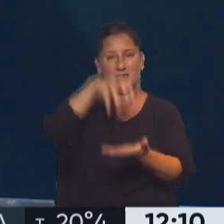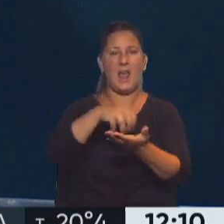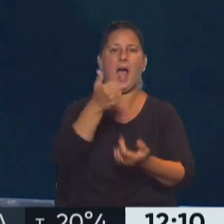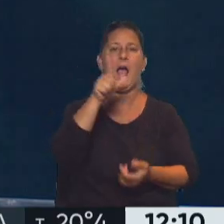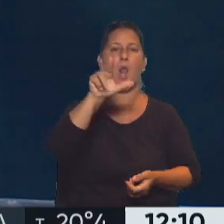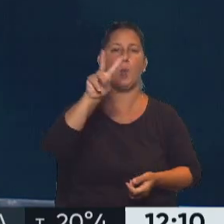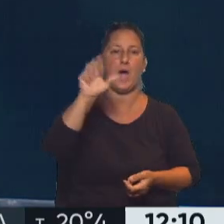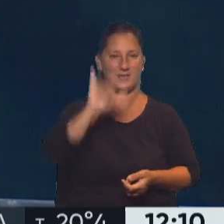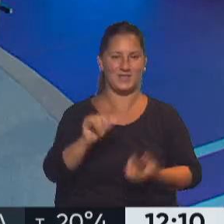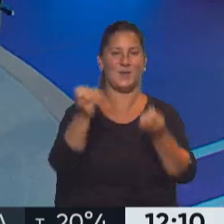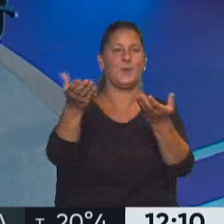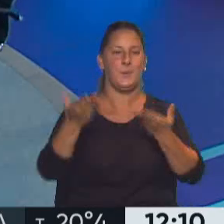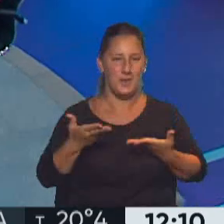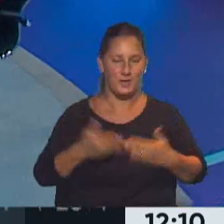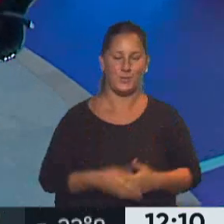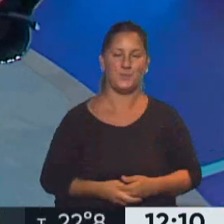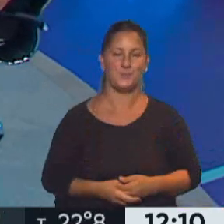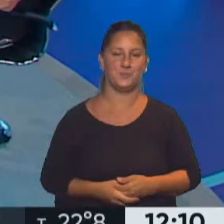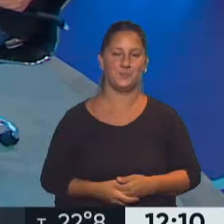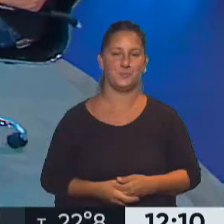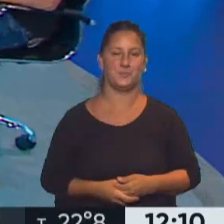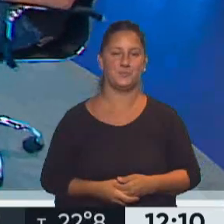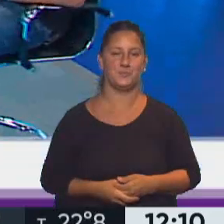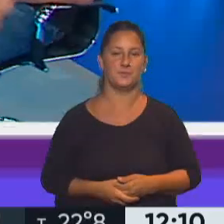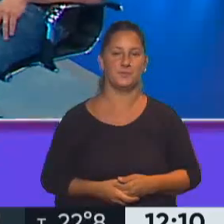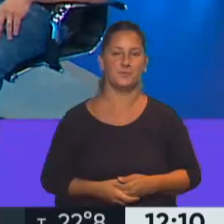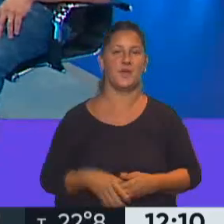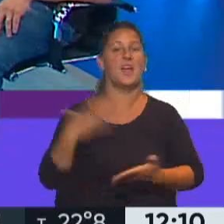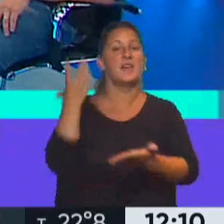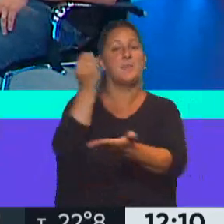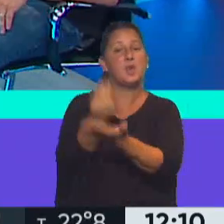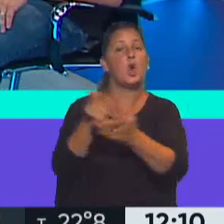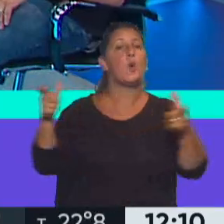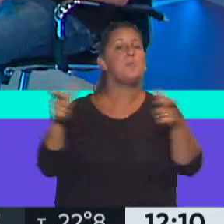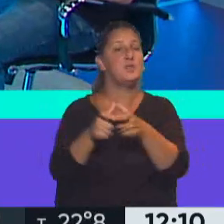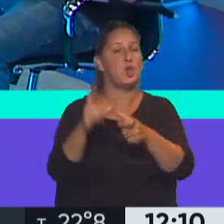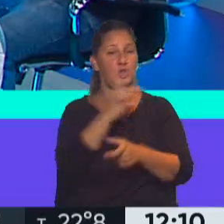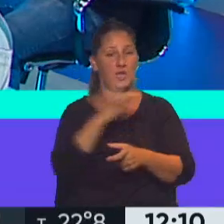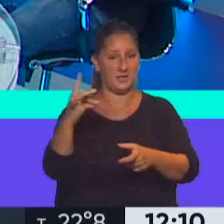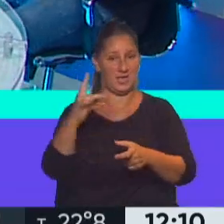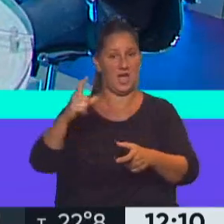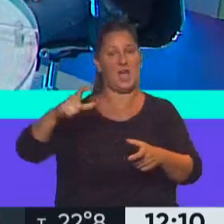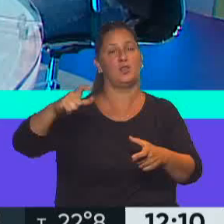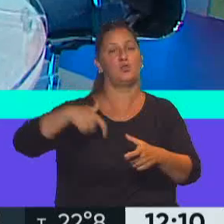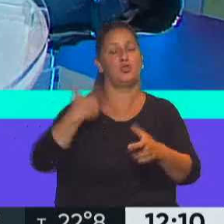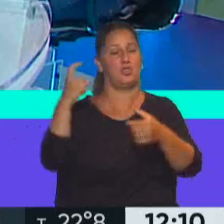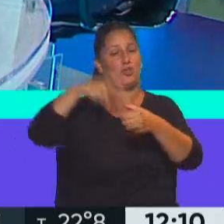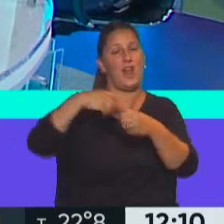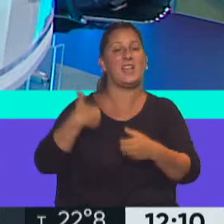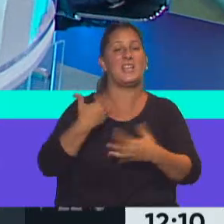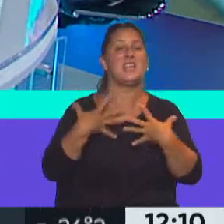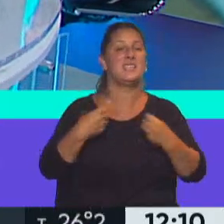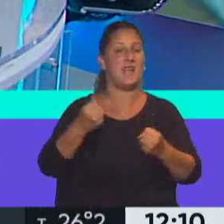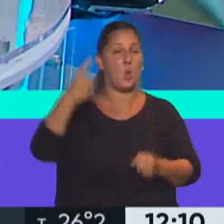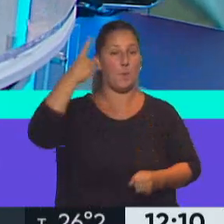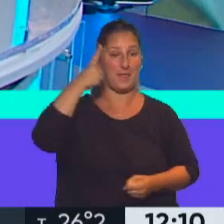bienvenido. ¿Cómo estamos? Bien, bien. En realidad vengo como representante de la Comisión Directiva de la Asociación Argentina de Salud Mental. Perfecto, es bueno aclararlo